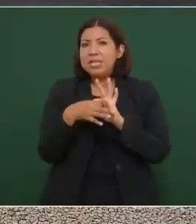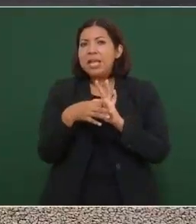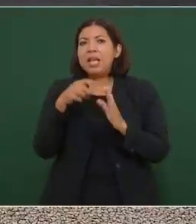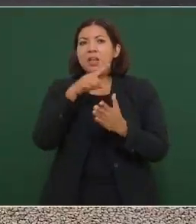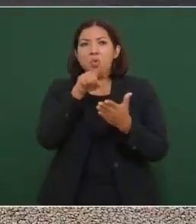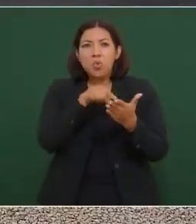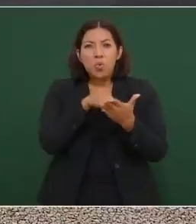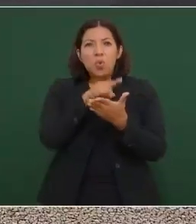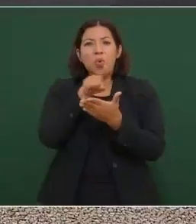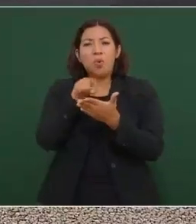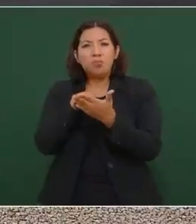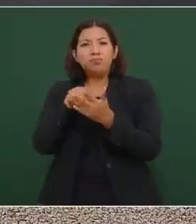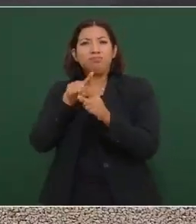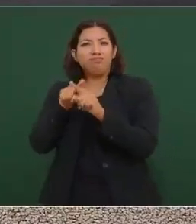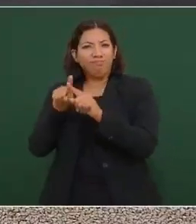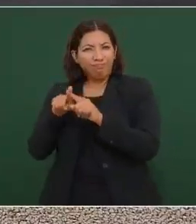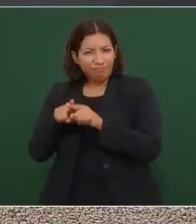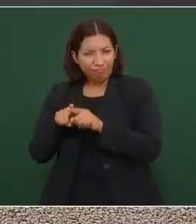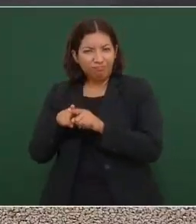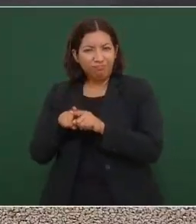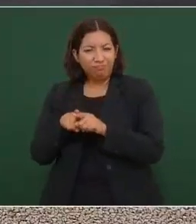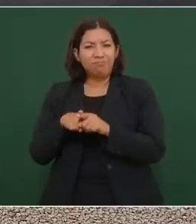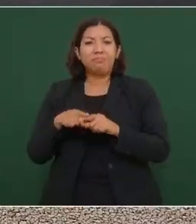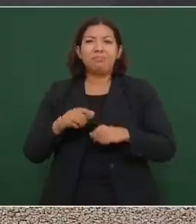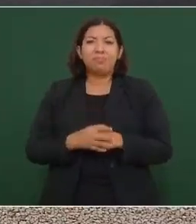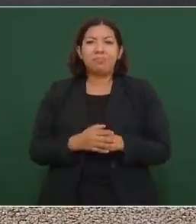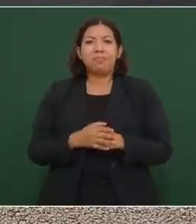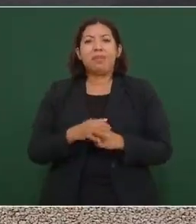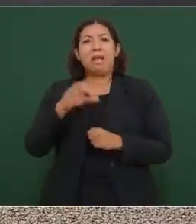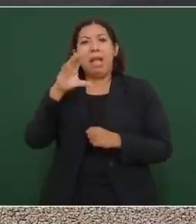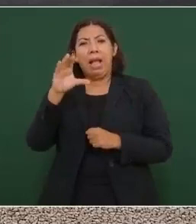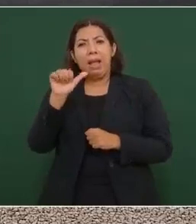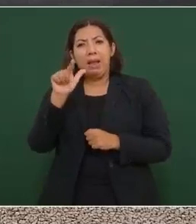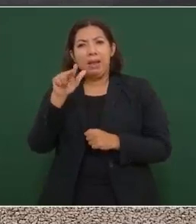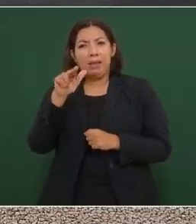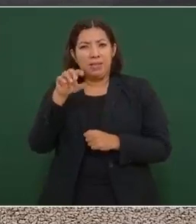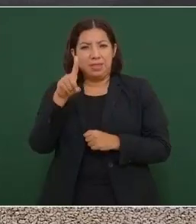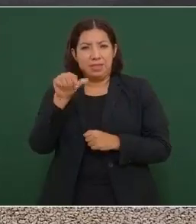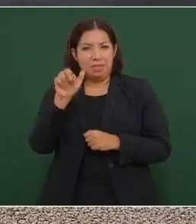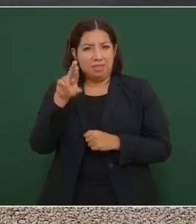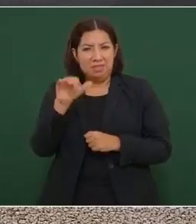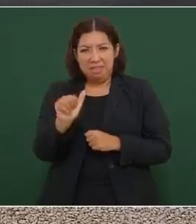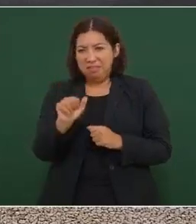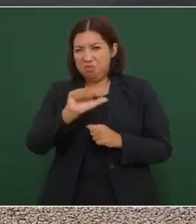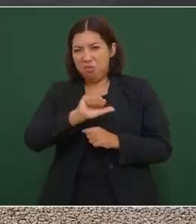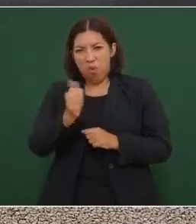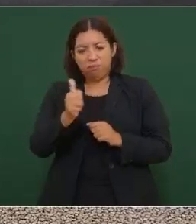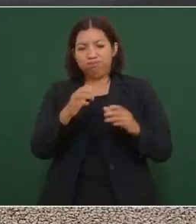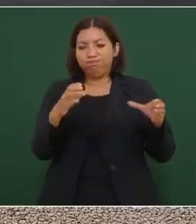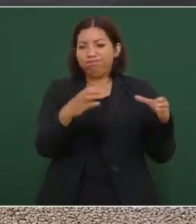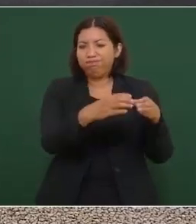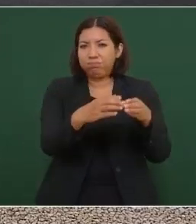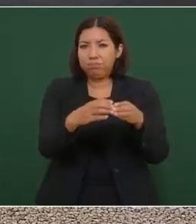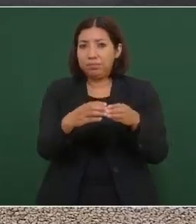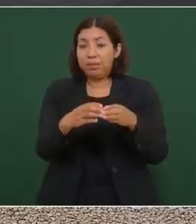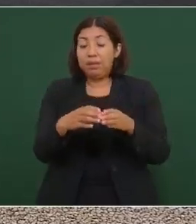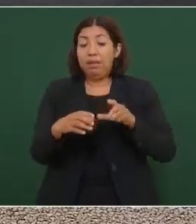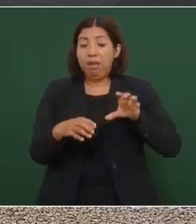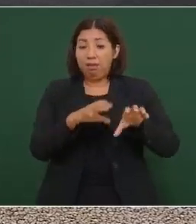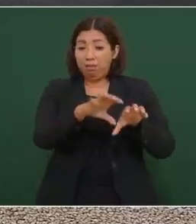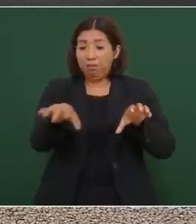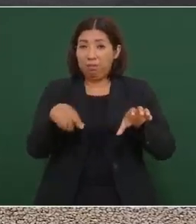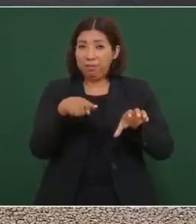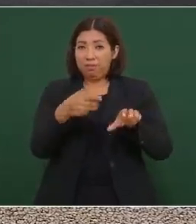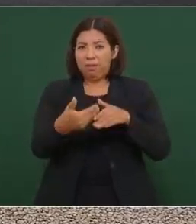Filomeno Mata, Chanchen I, Jotzonot, Candelaria, La Guada, todas esas comunidades que durante mucho tiempo estuvieron en un profundo